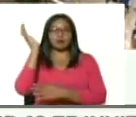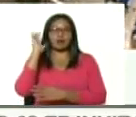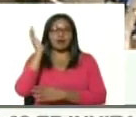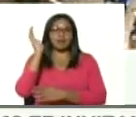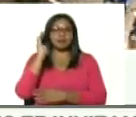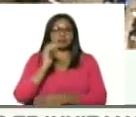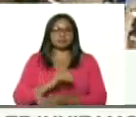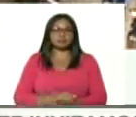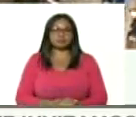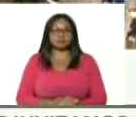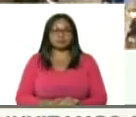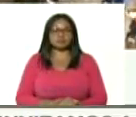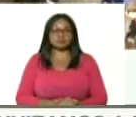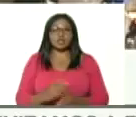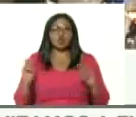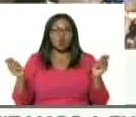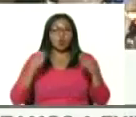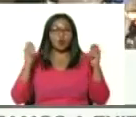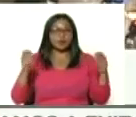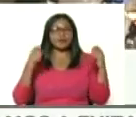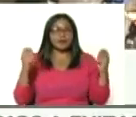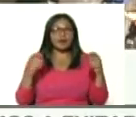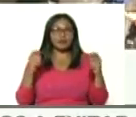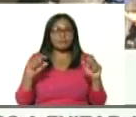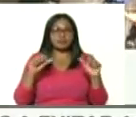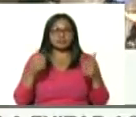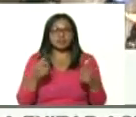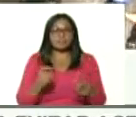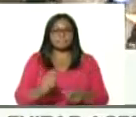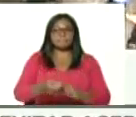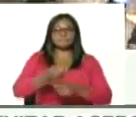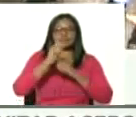de el calado de sardina